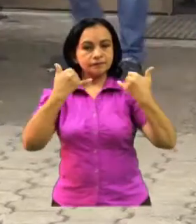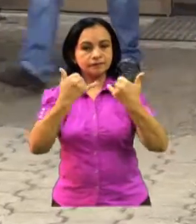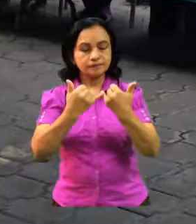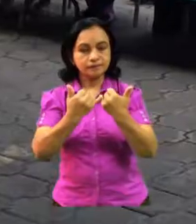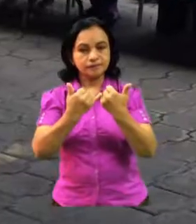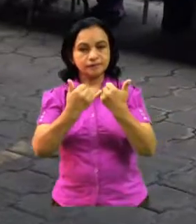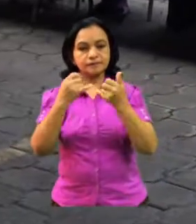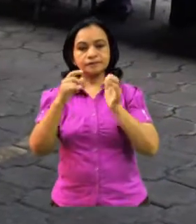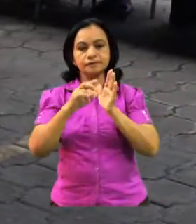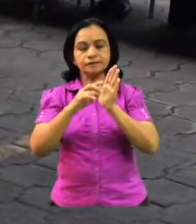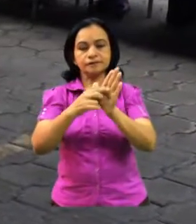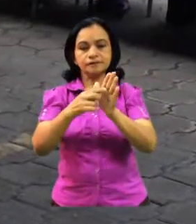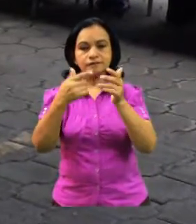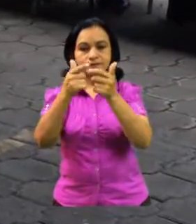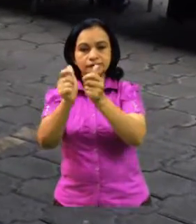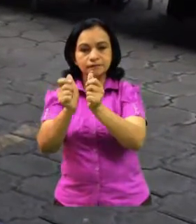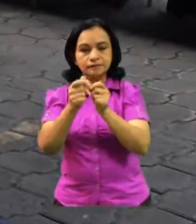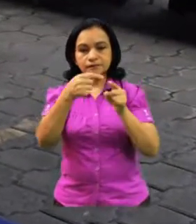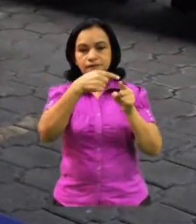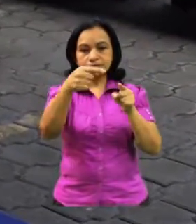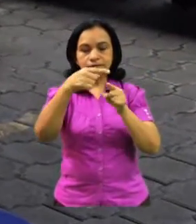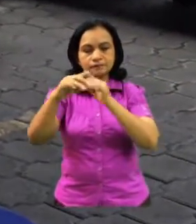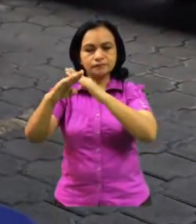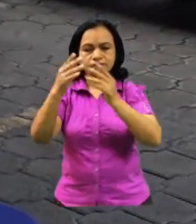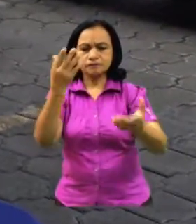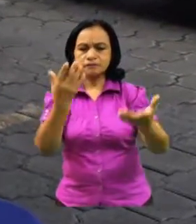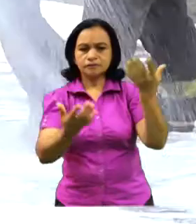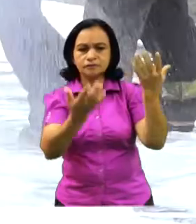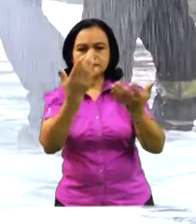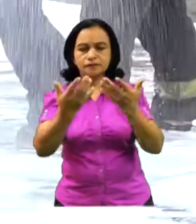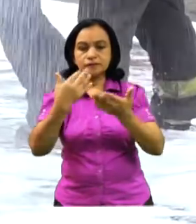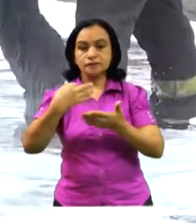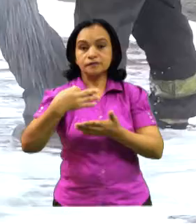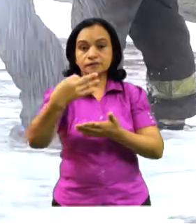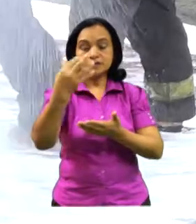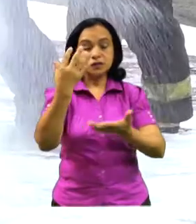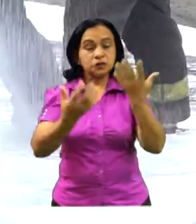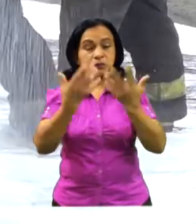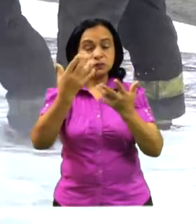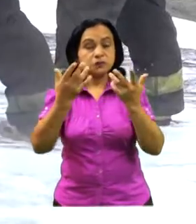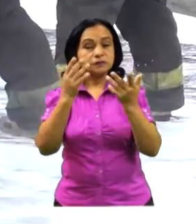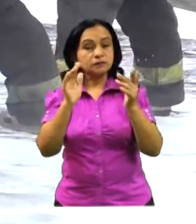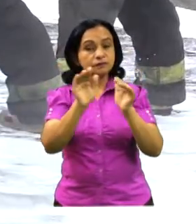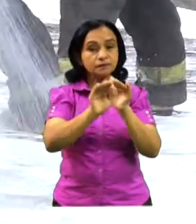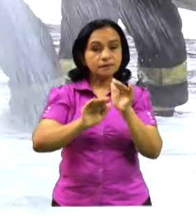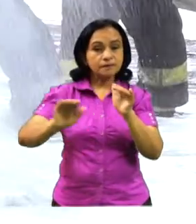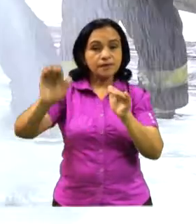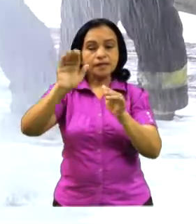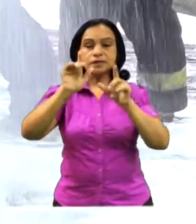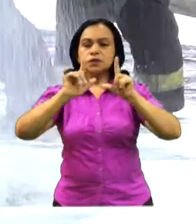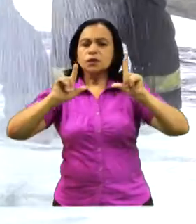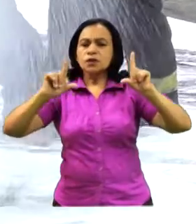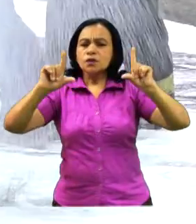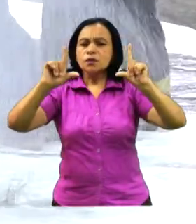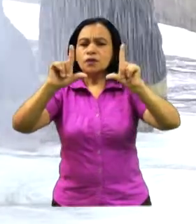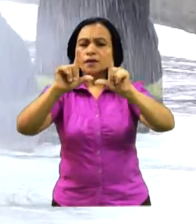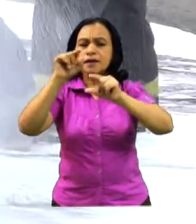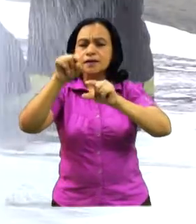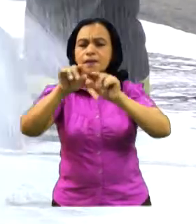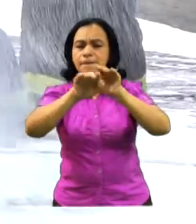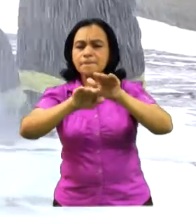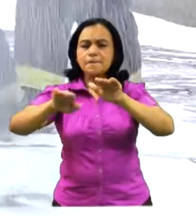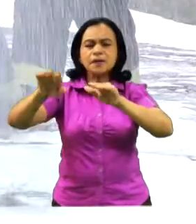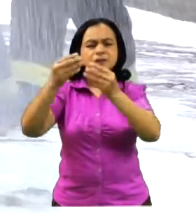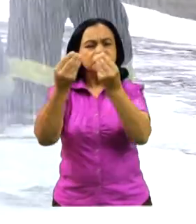de primera respuesta, brigadas municipales contra incendios, de cara a siniestros de gran magnitud, sobre todo en aquellos lugares donde se